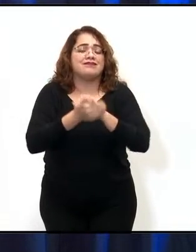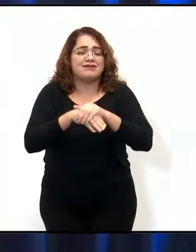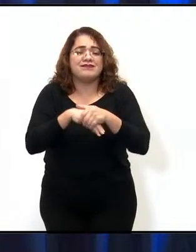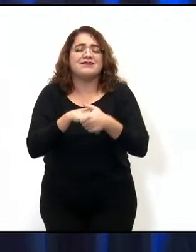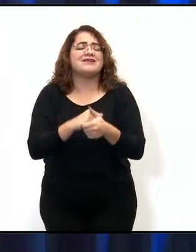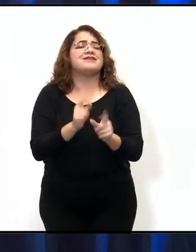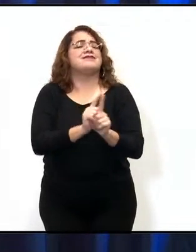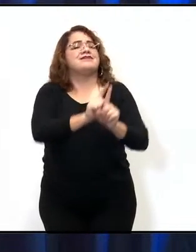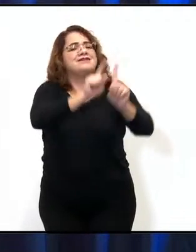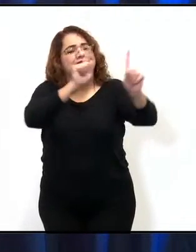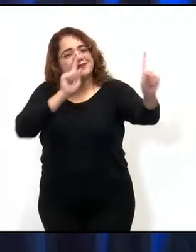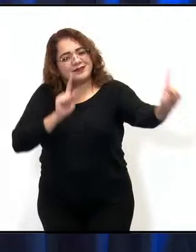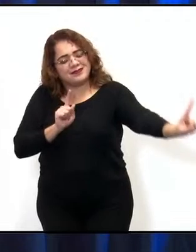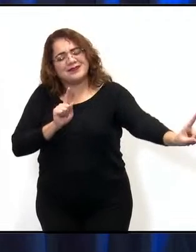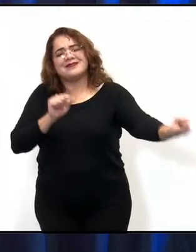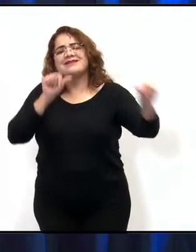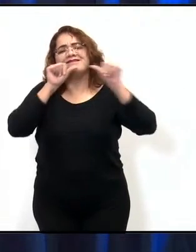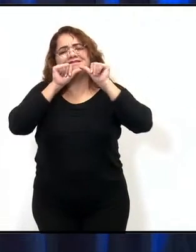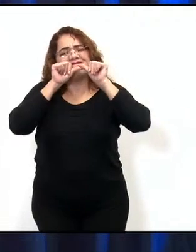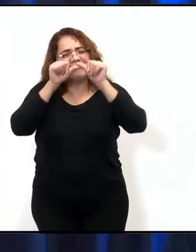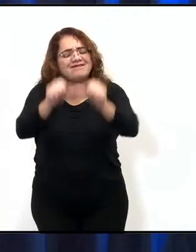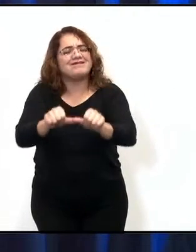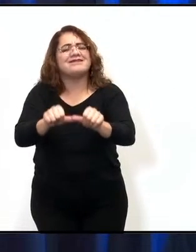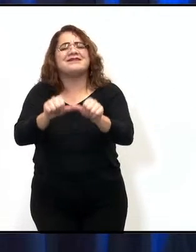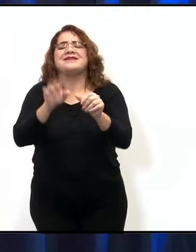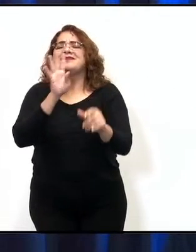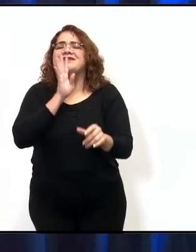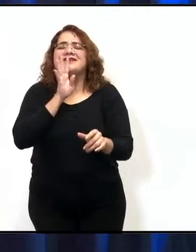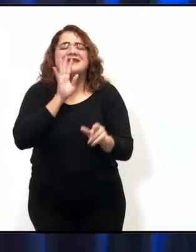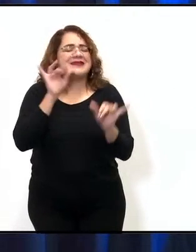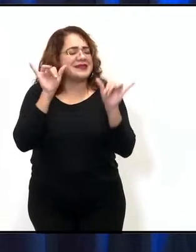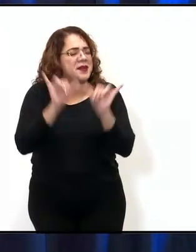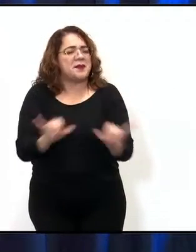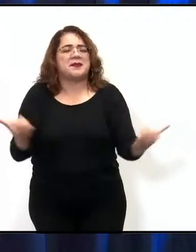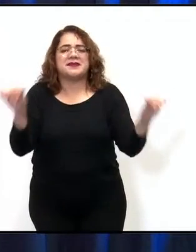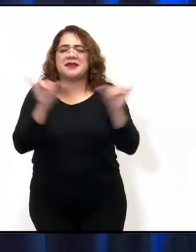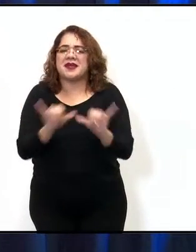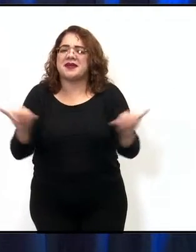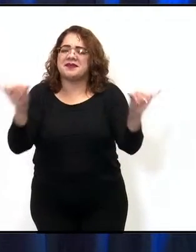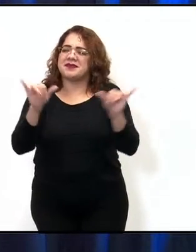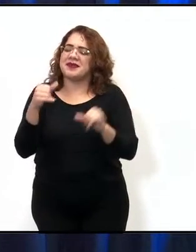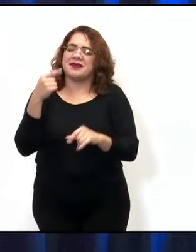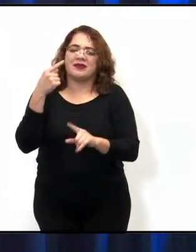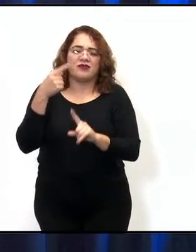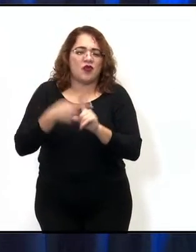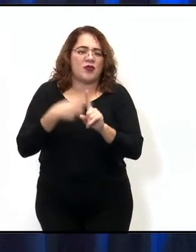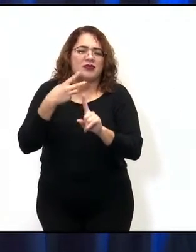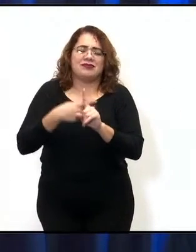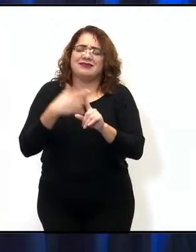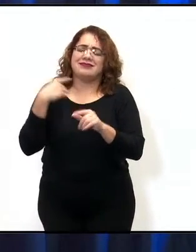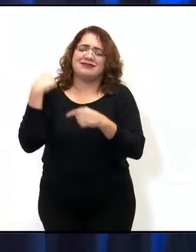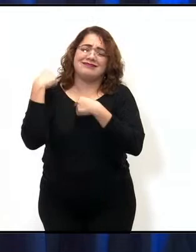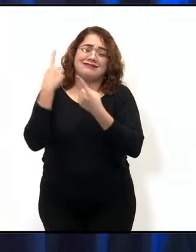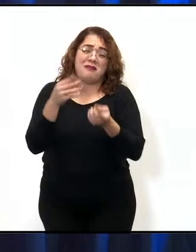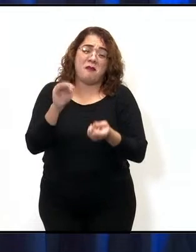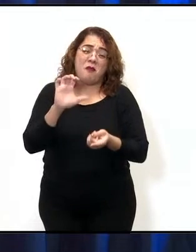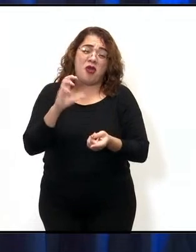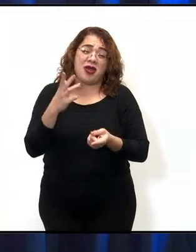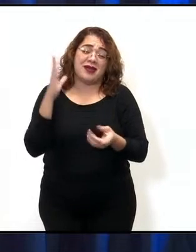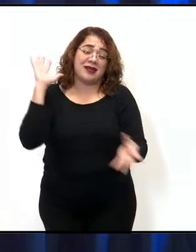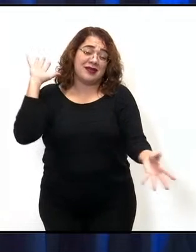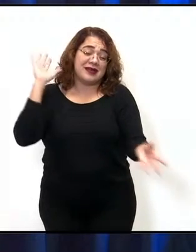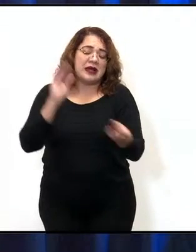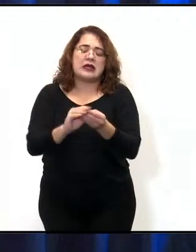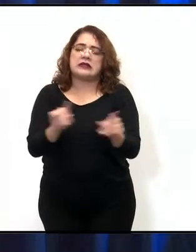todas esas precauciones de las cuales hemos estado hablando durante los últimos meses, desde marzo.